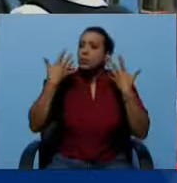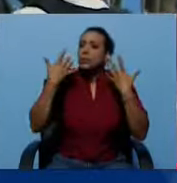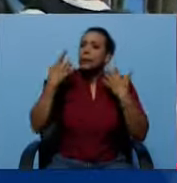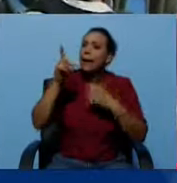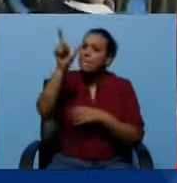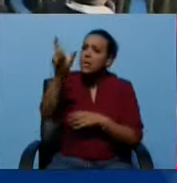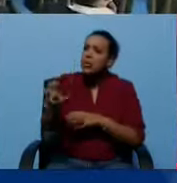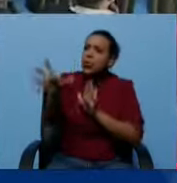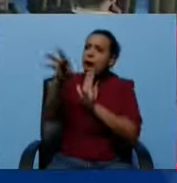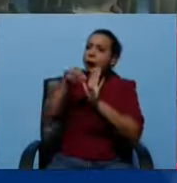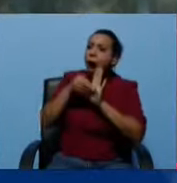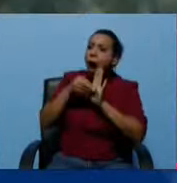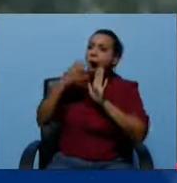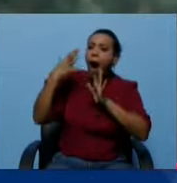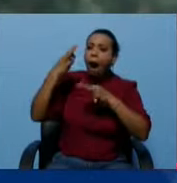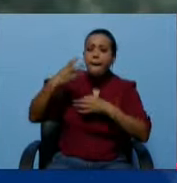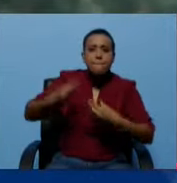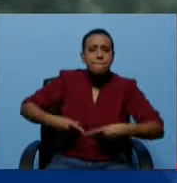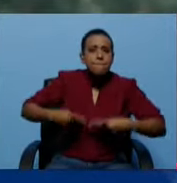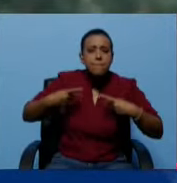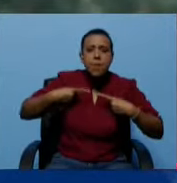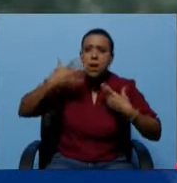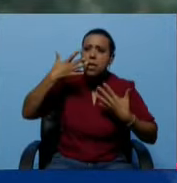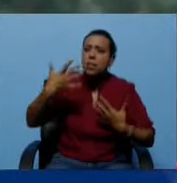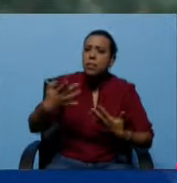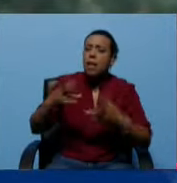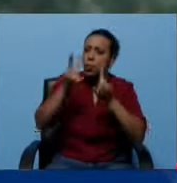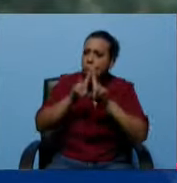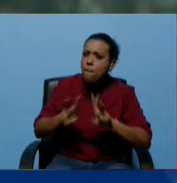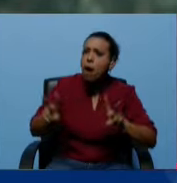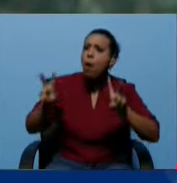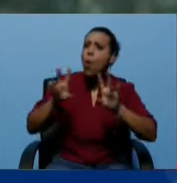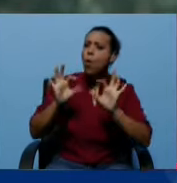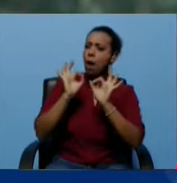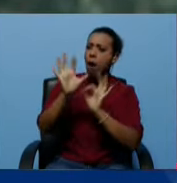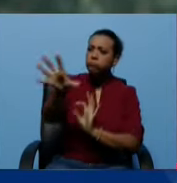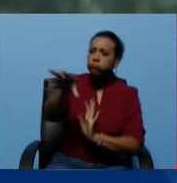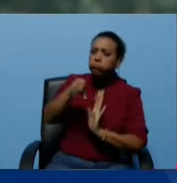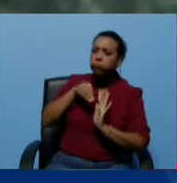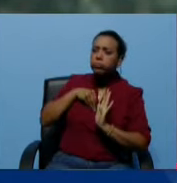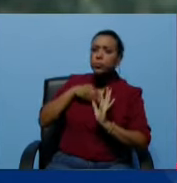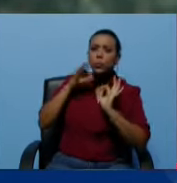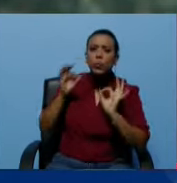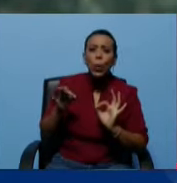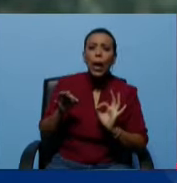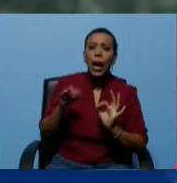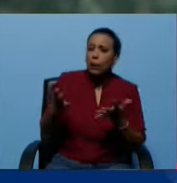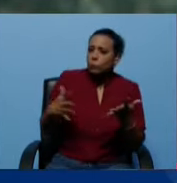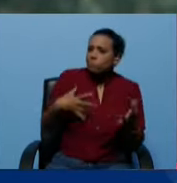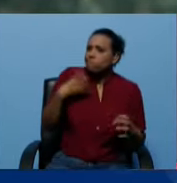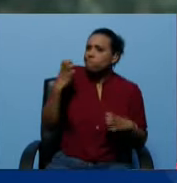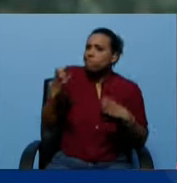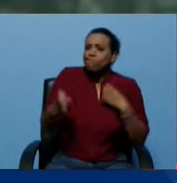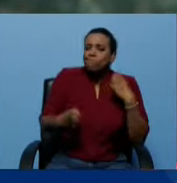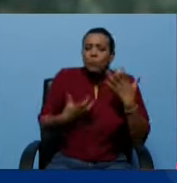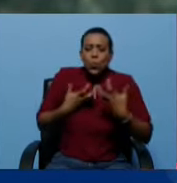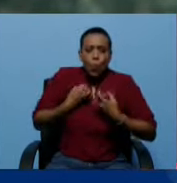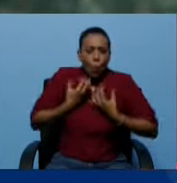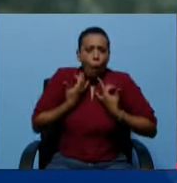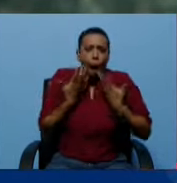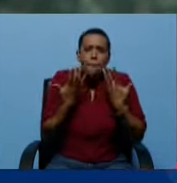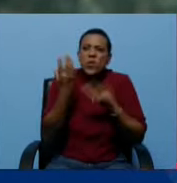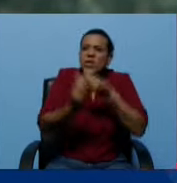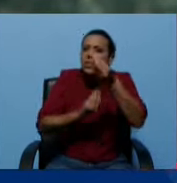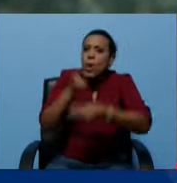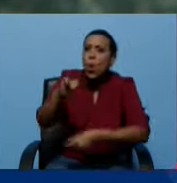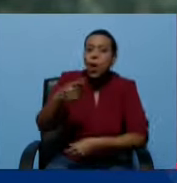quienes estuvieron, en sus valores. ¿En qué nos movió? ¿Qué